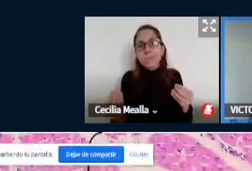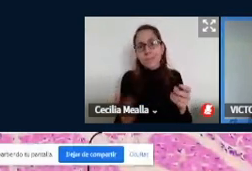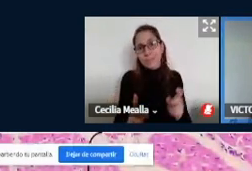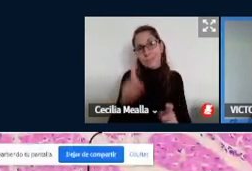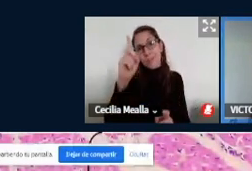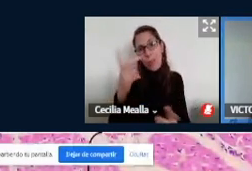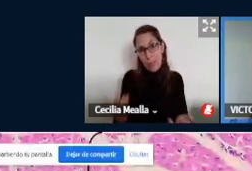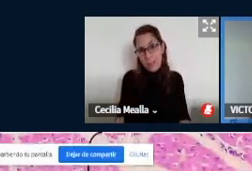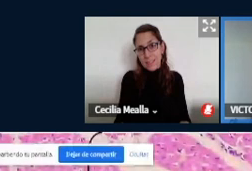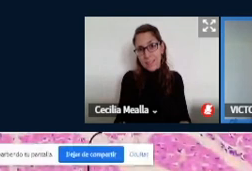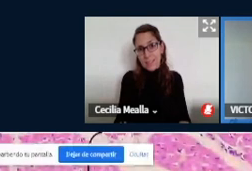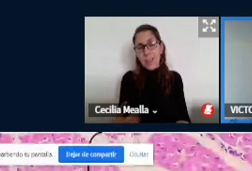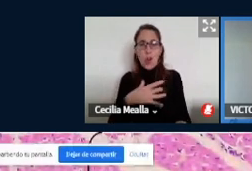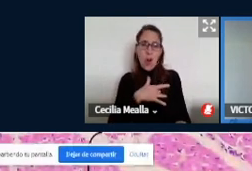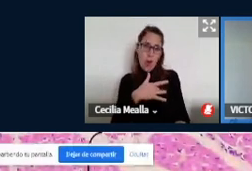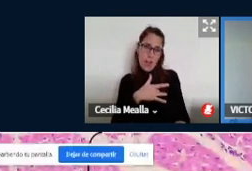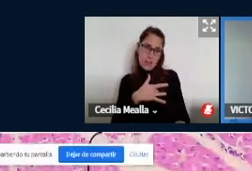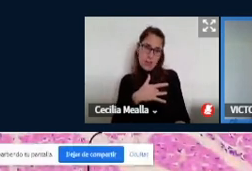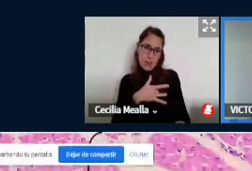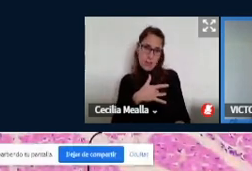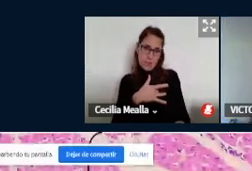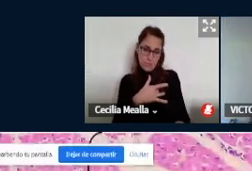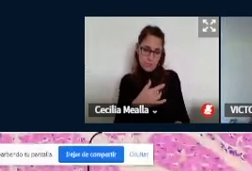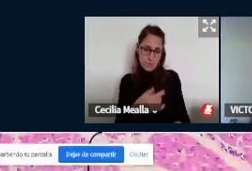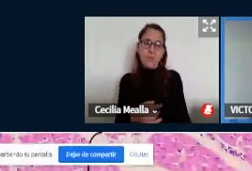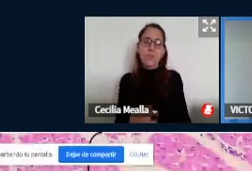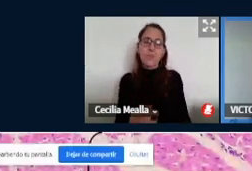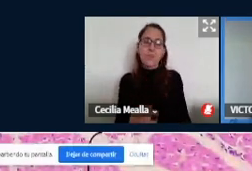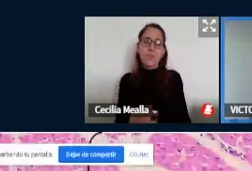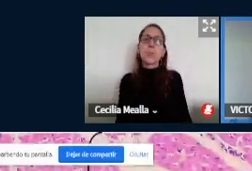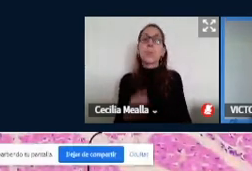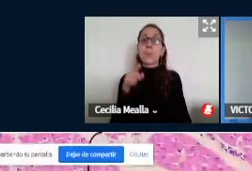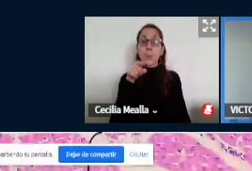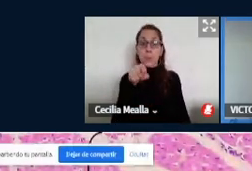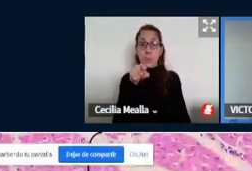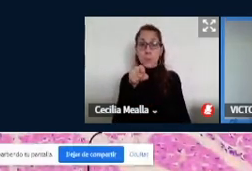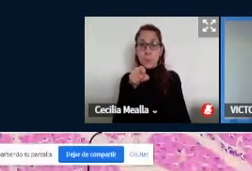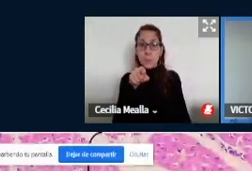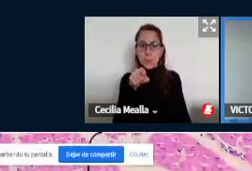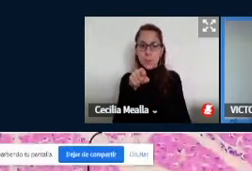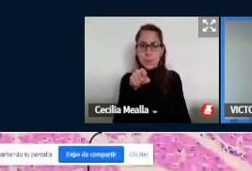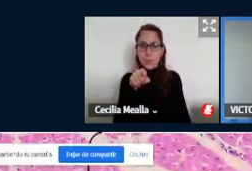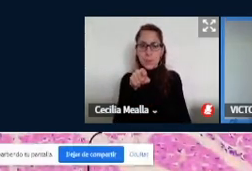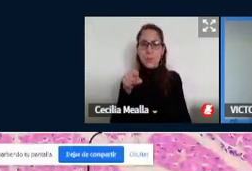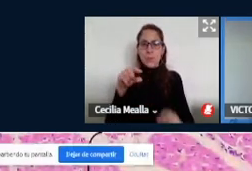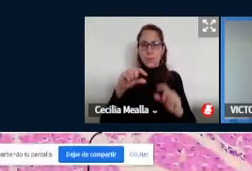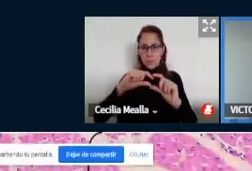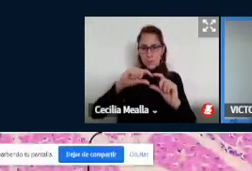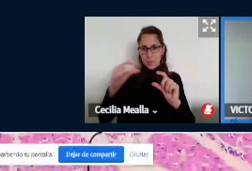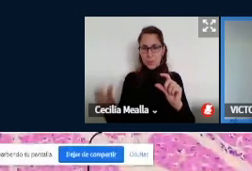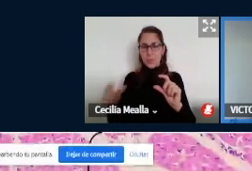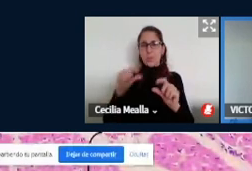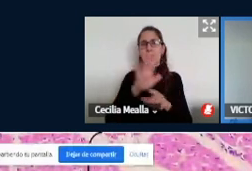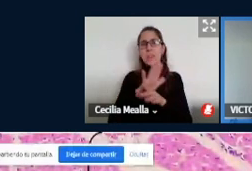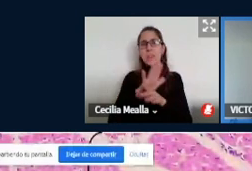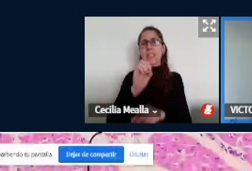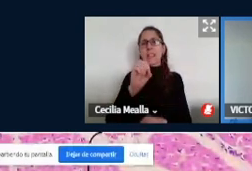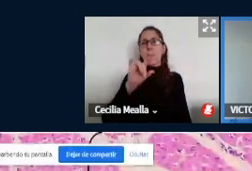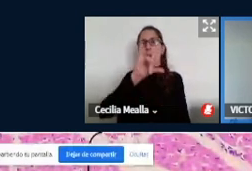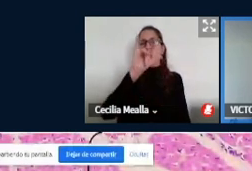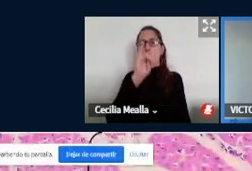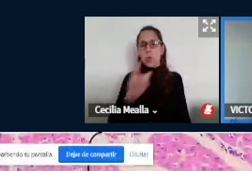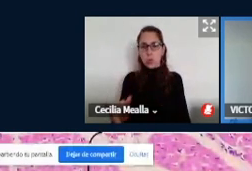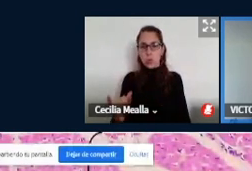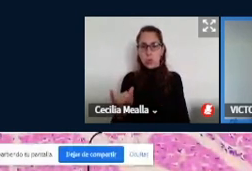arriba. Estamos hablando de corazón, ¿sí? Acá sería la luz del órgano. Entonces, de